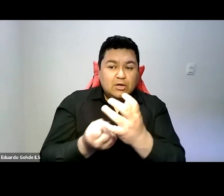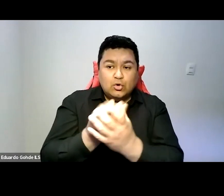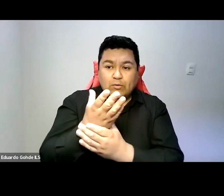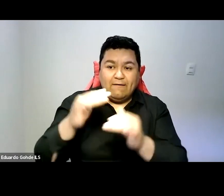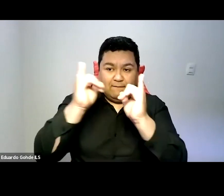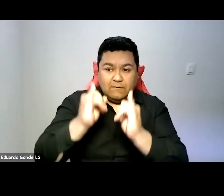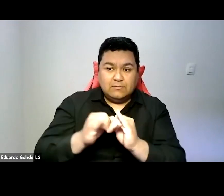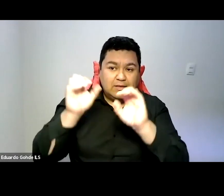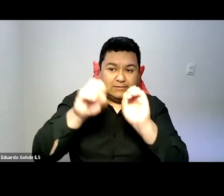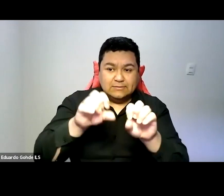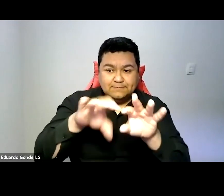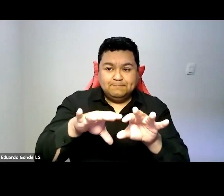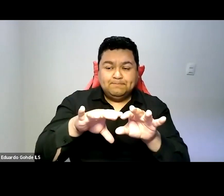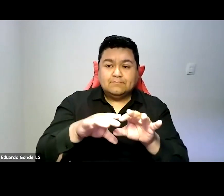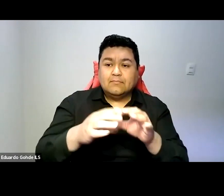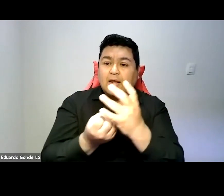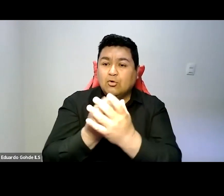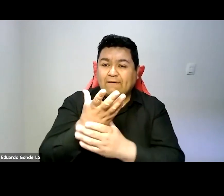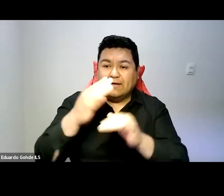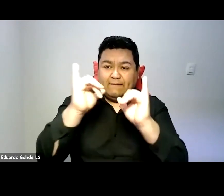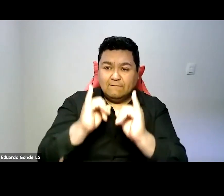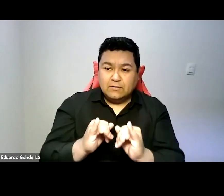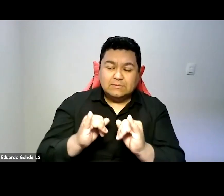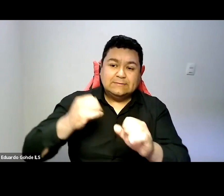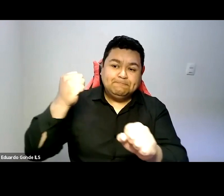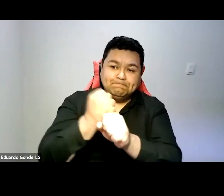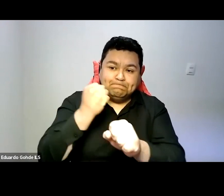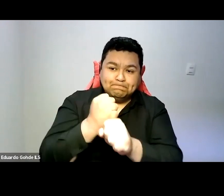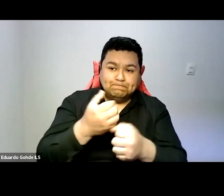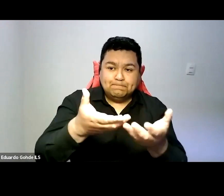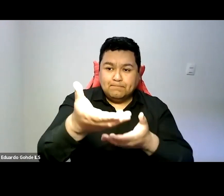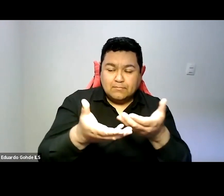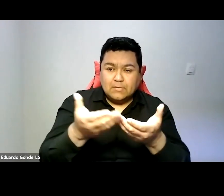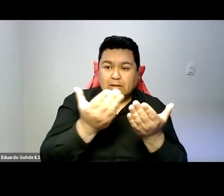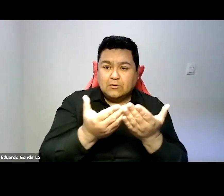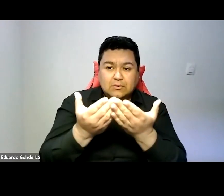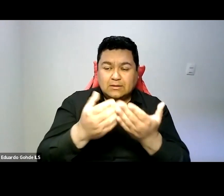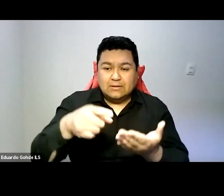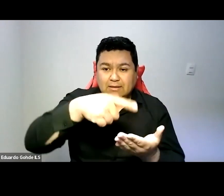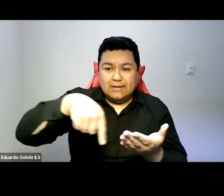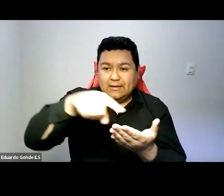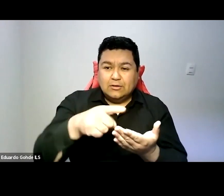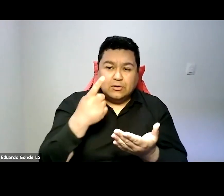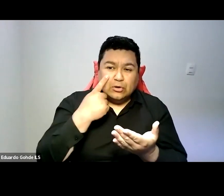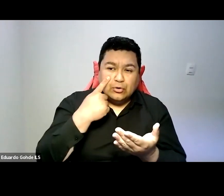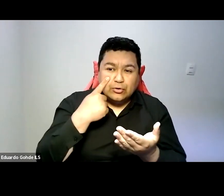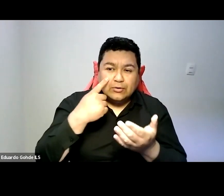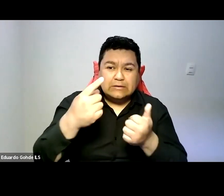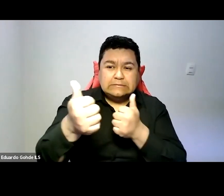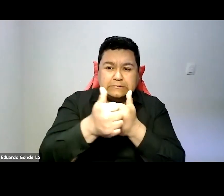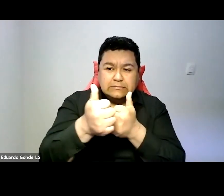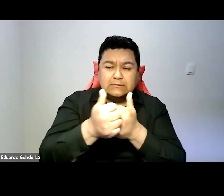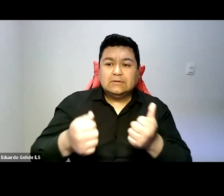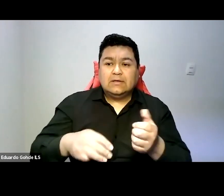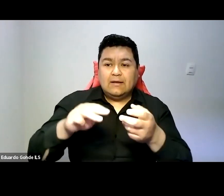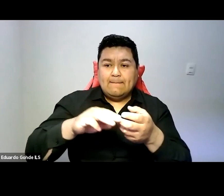enseñanza, nuevas formas de trabajar con nuestros estudiantes, nuevas formas de aproximarlos al método científico, nuevas formas